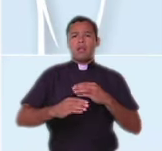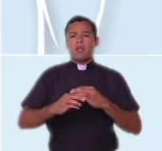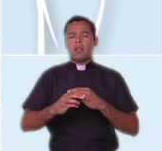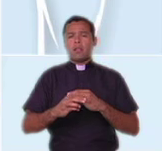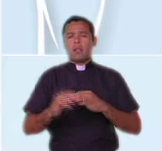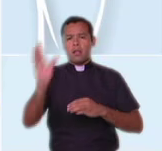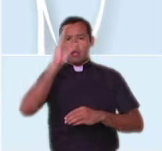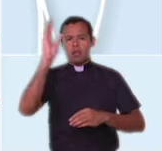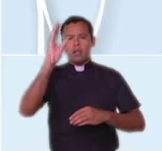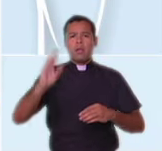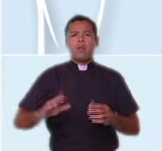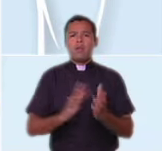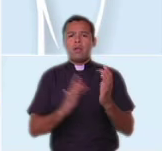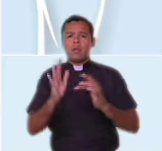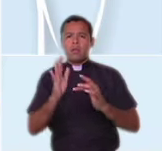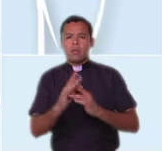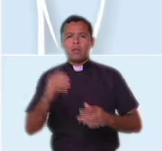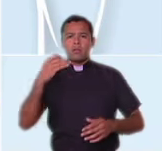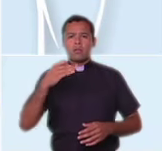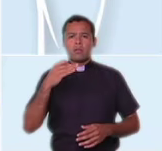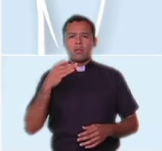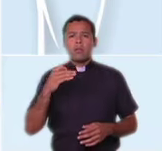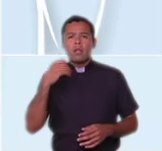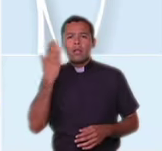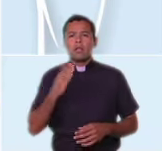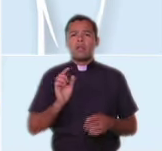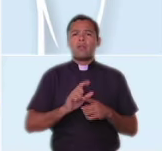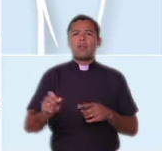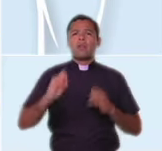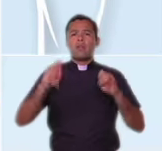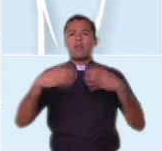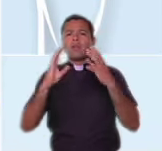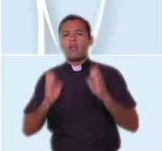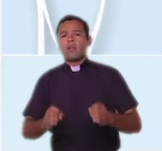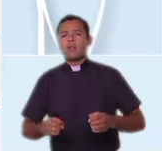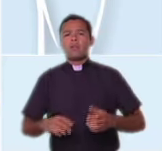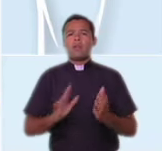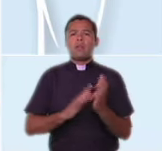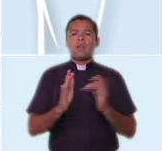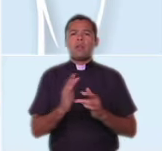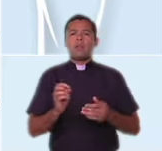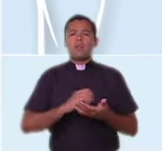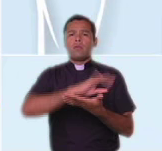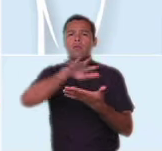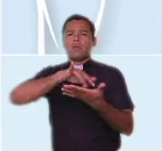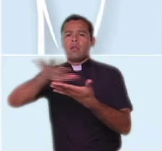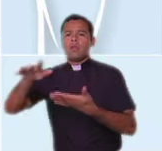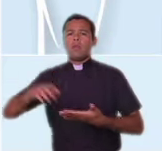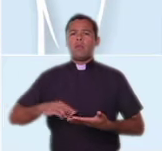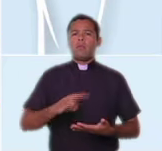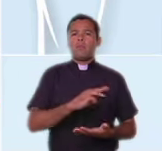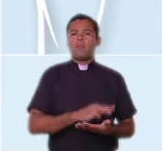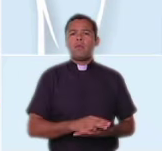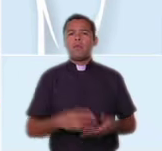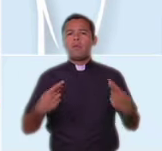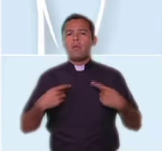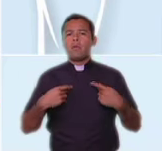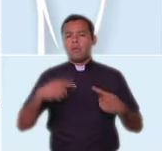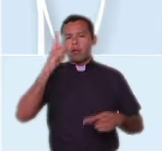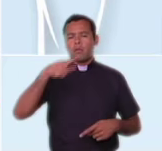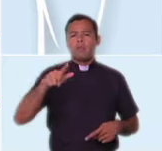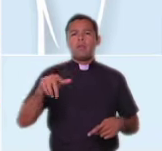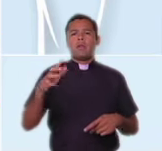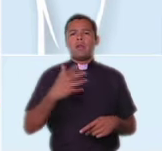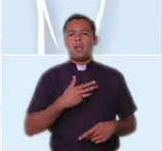la firme determinación de emprender el viaje a Jerusalén. Envió mensajeros por delante y ellos fueron a una aldea de Samaria para